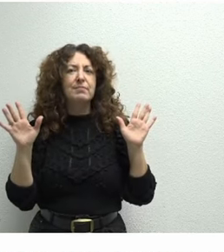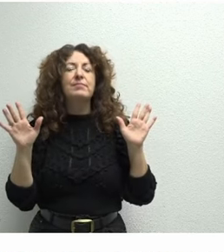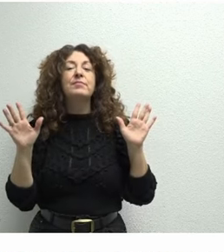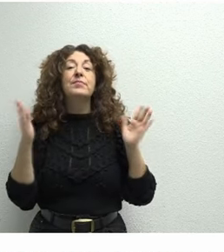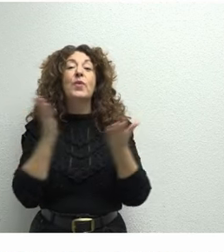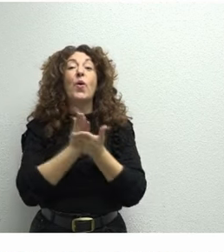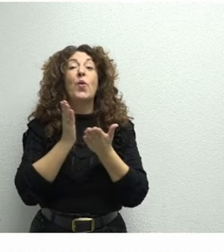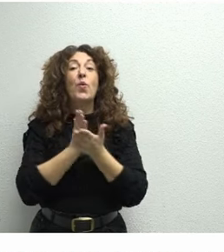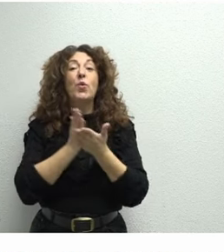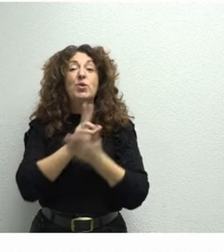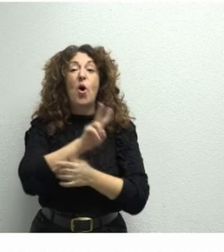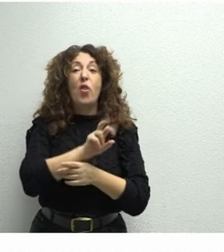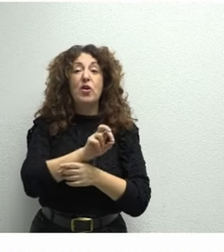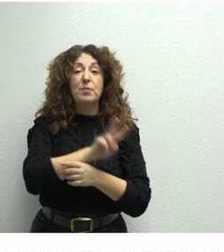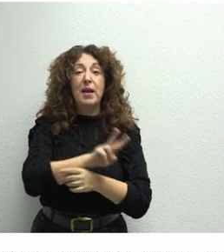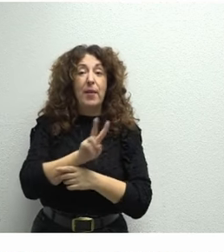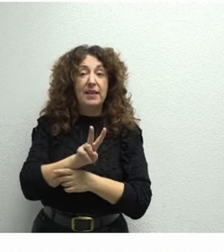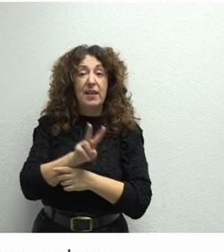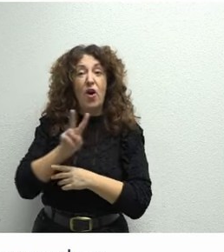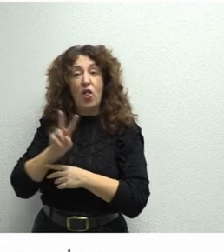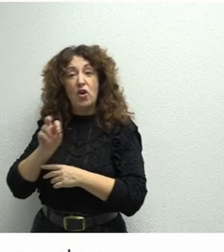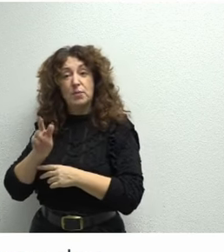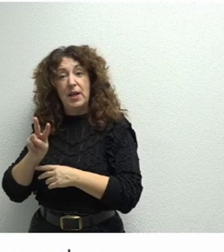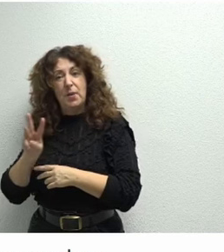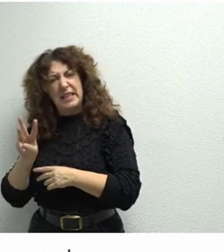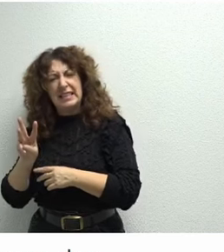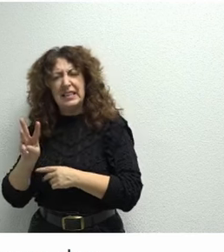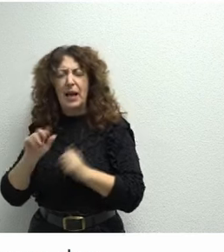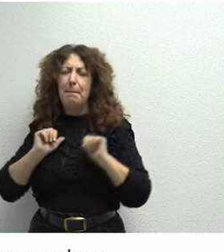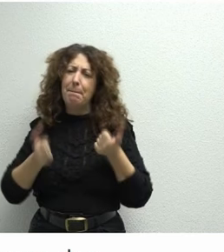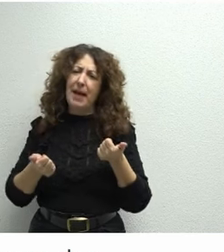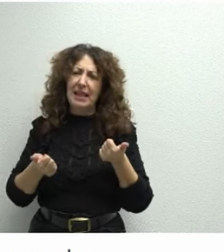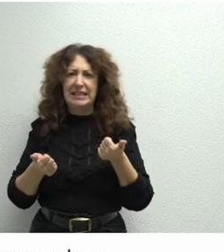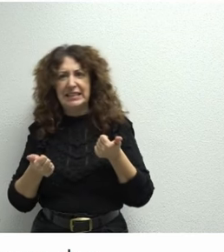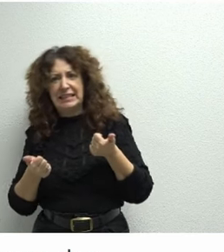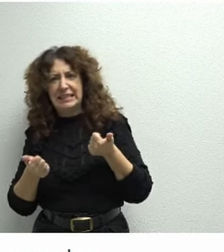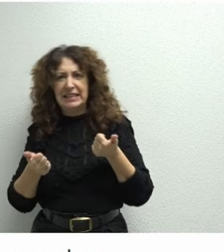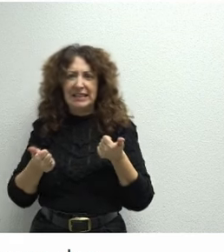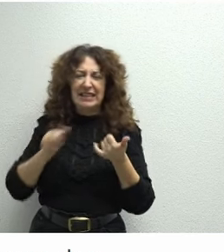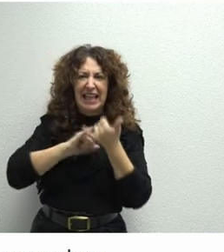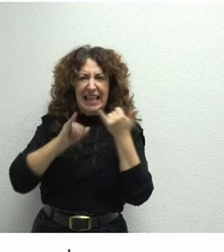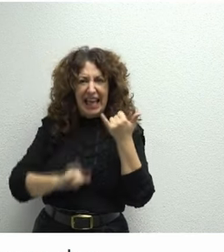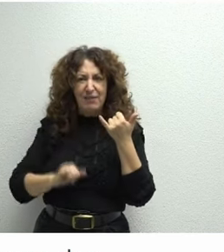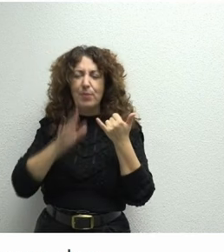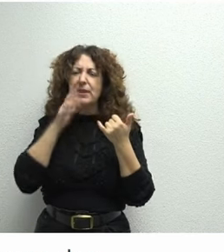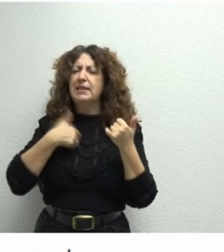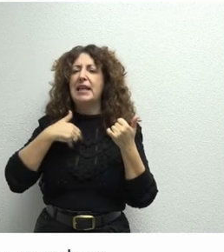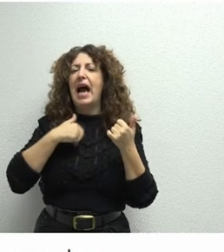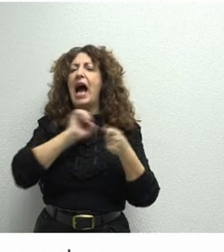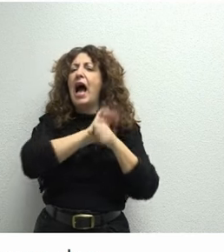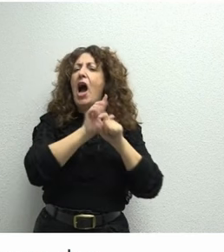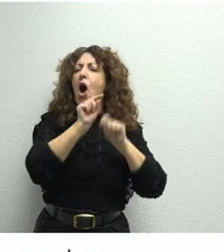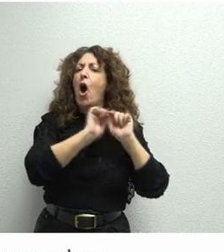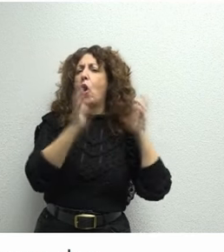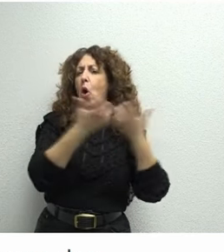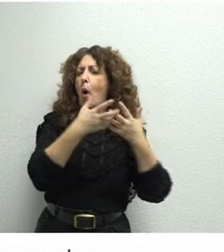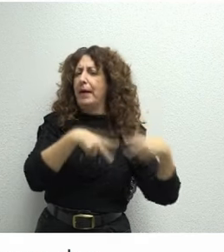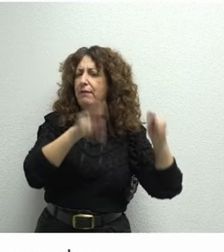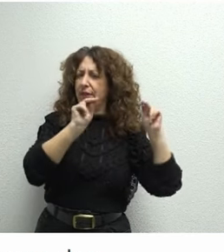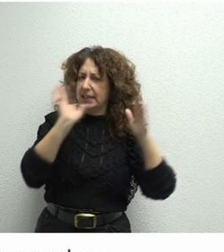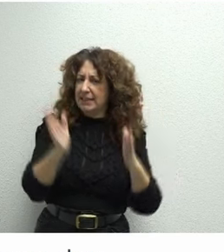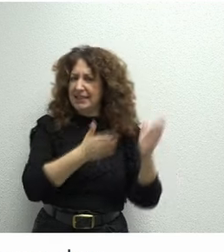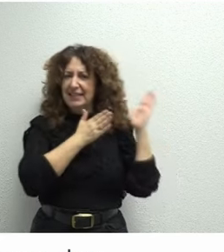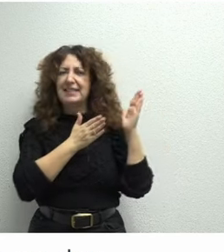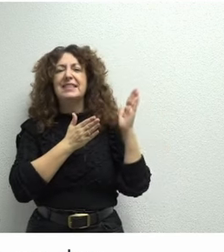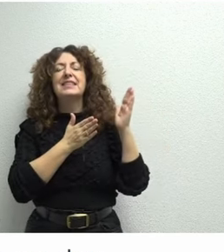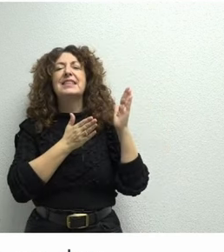22 23 H entramos un poco en quiebra no es decir hemos pasado el covid hemos atendido en covid ha resultado